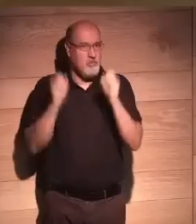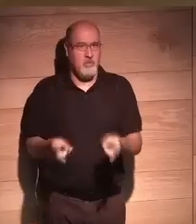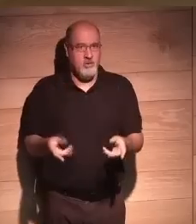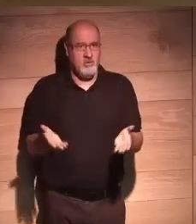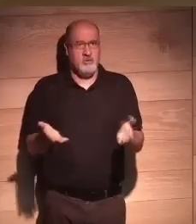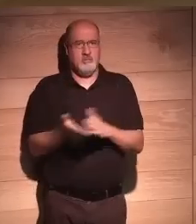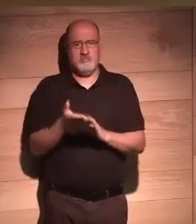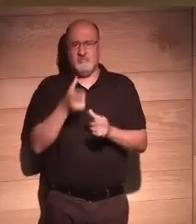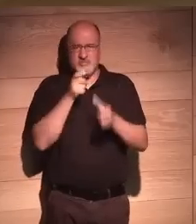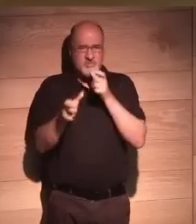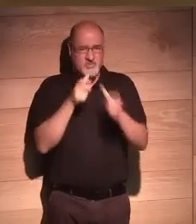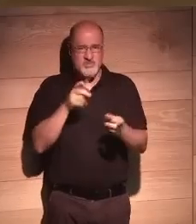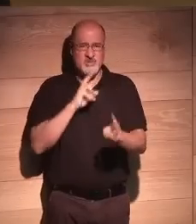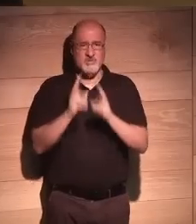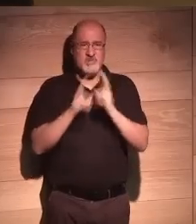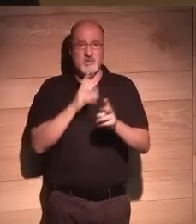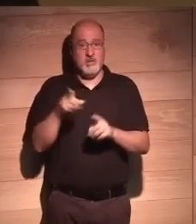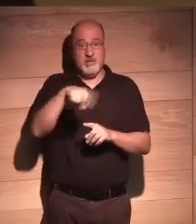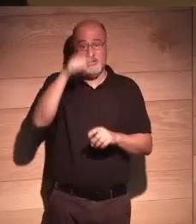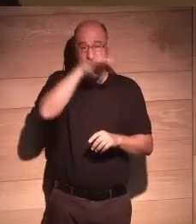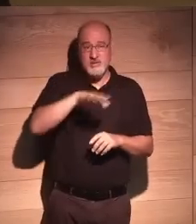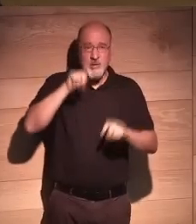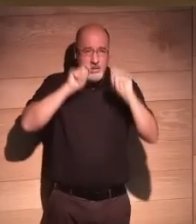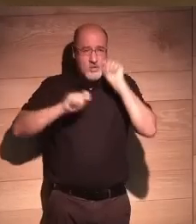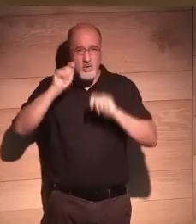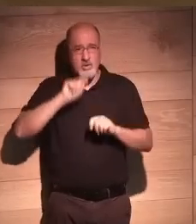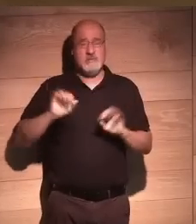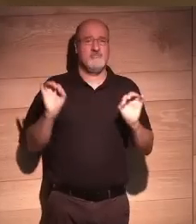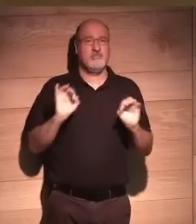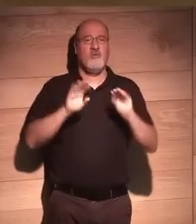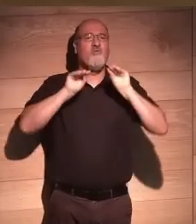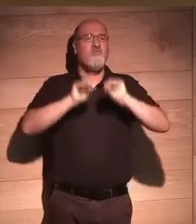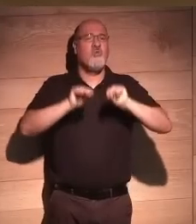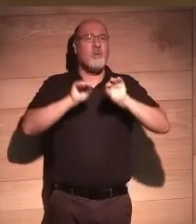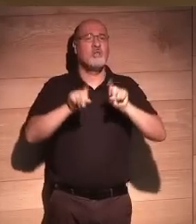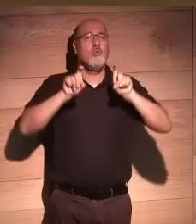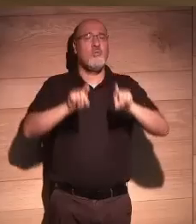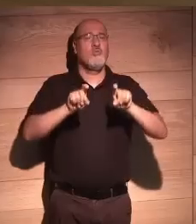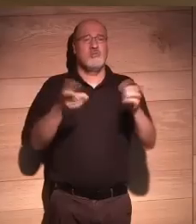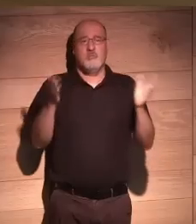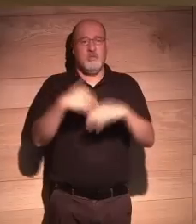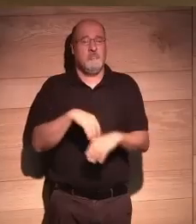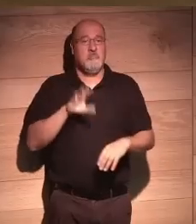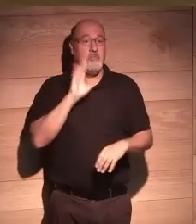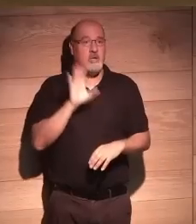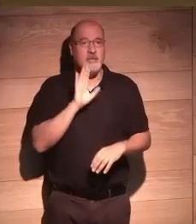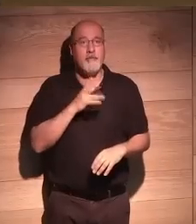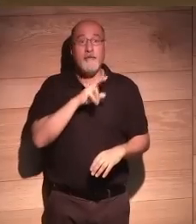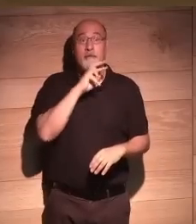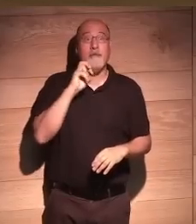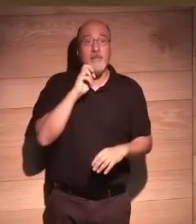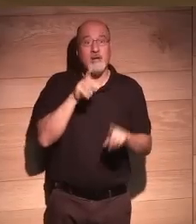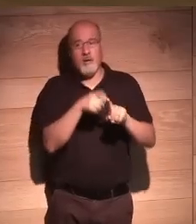los insultan, los denigran, los hacen llorar, y eso no me parece formativo ni educativo desde ningún punto de vista. Los valores